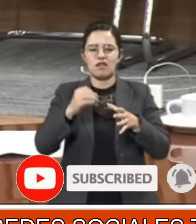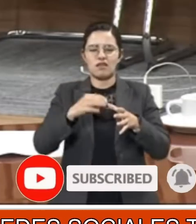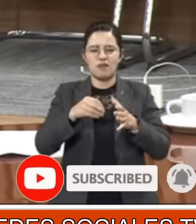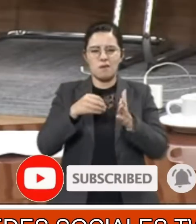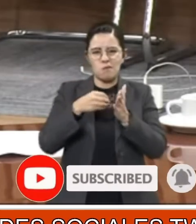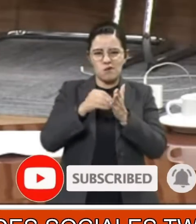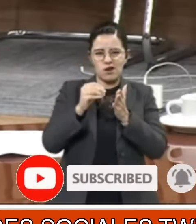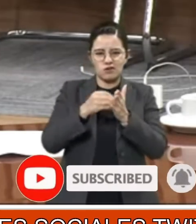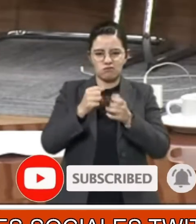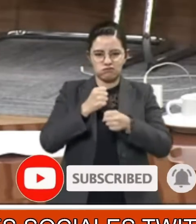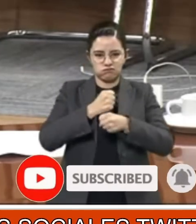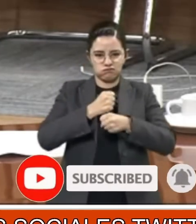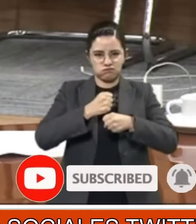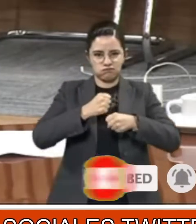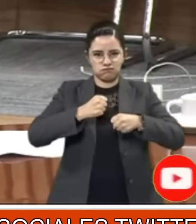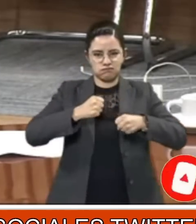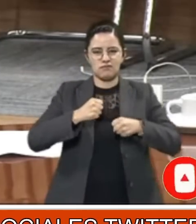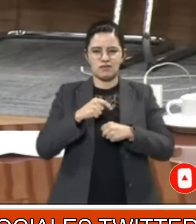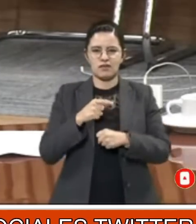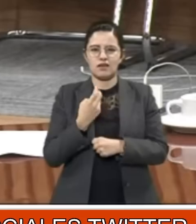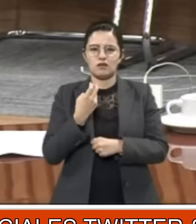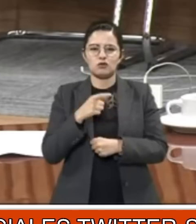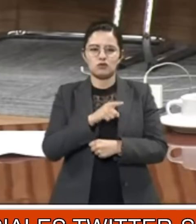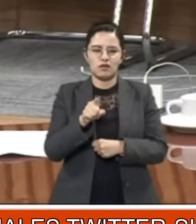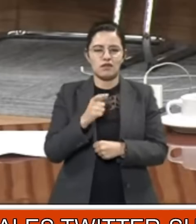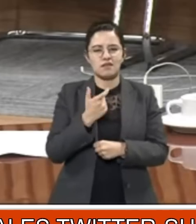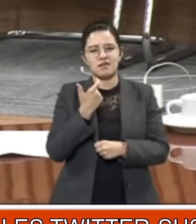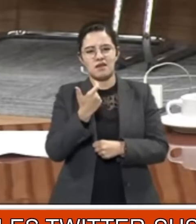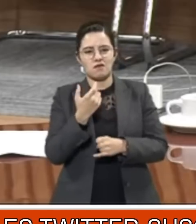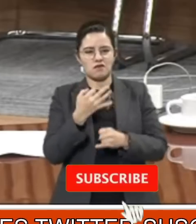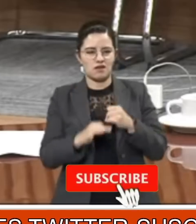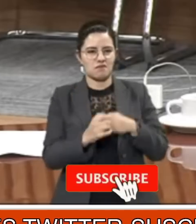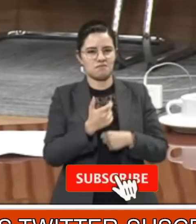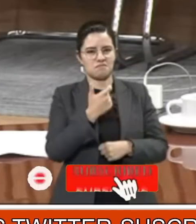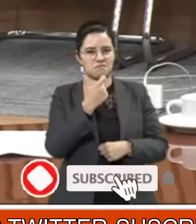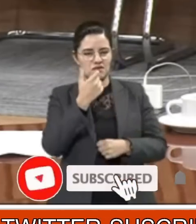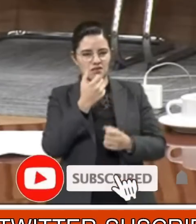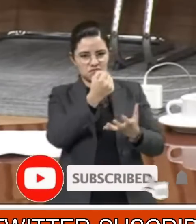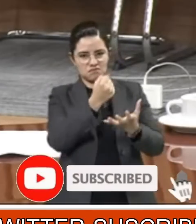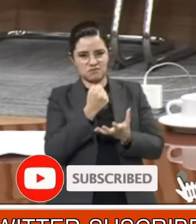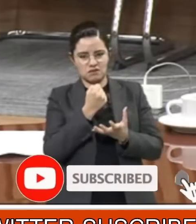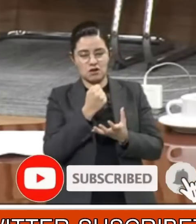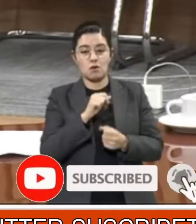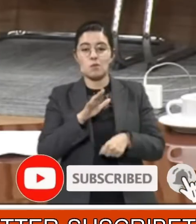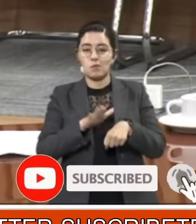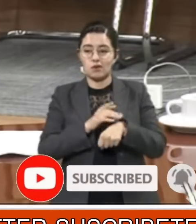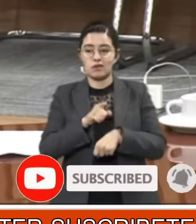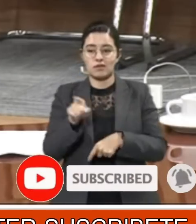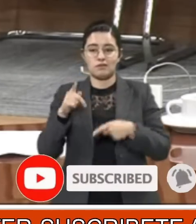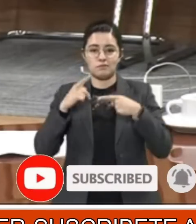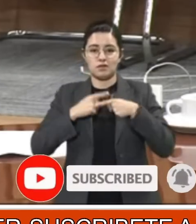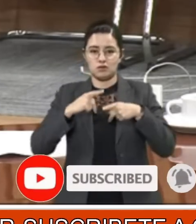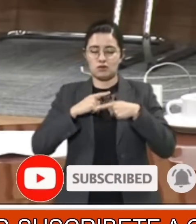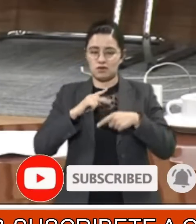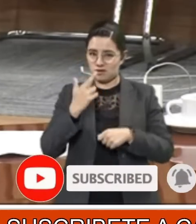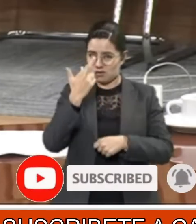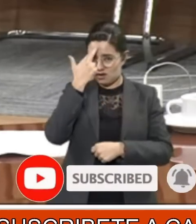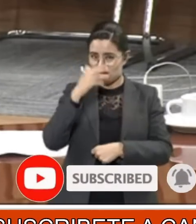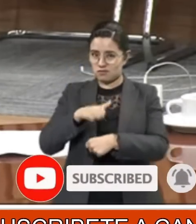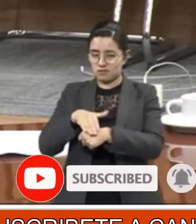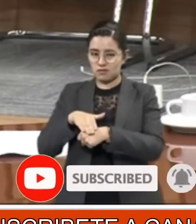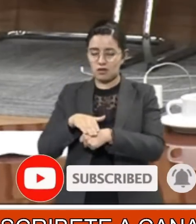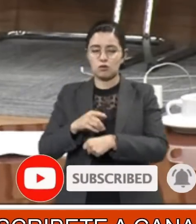del año, con dos objetivos fundamentales: no regresar el remanente del dinero, es decir, no